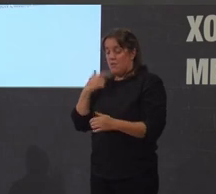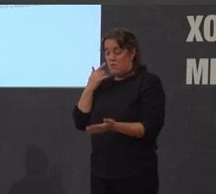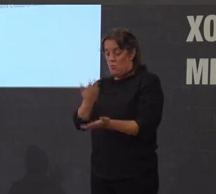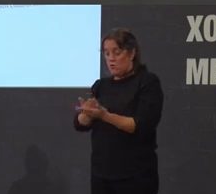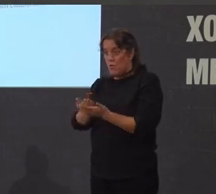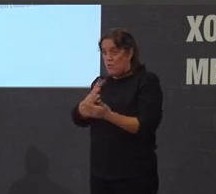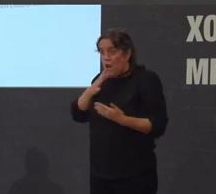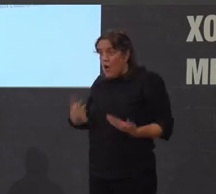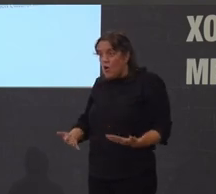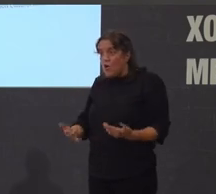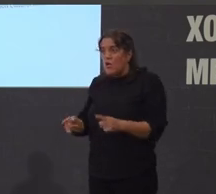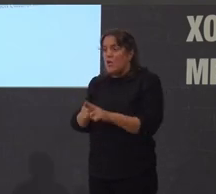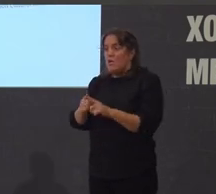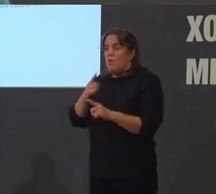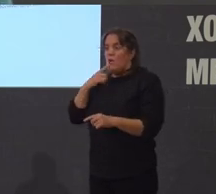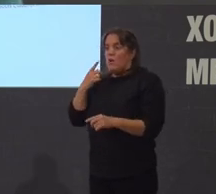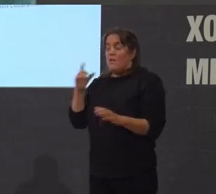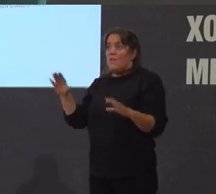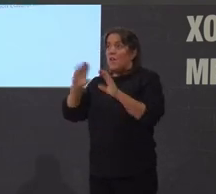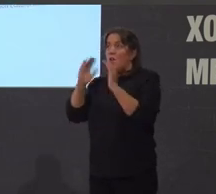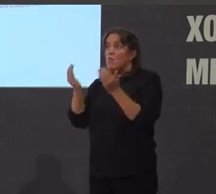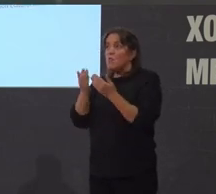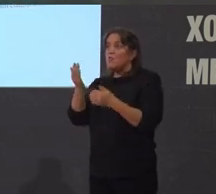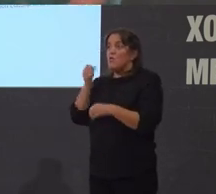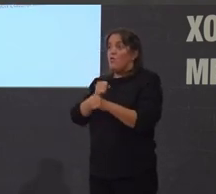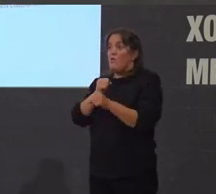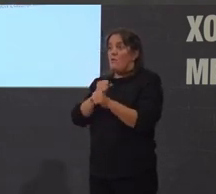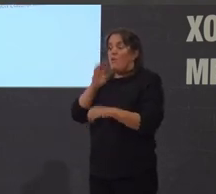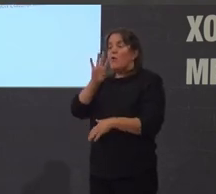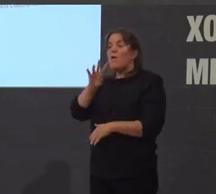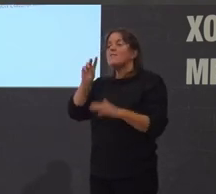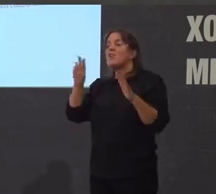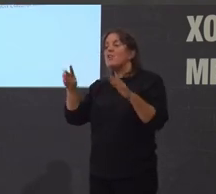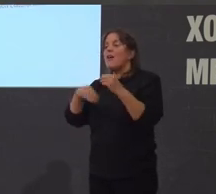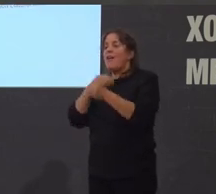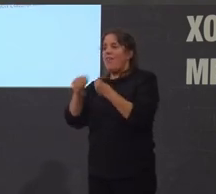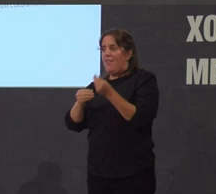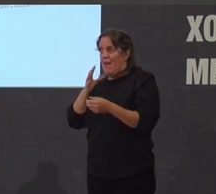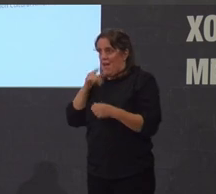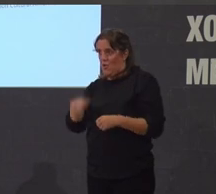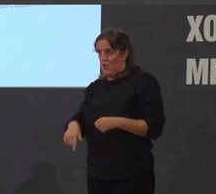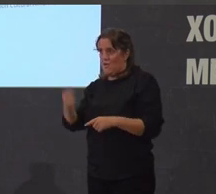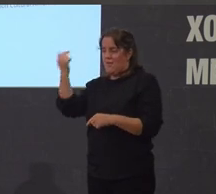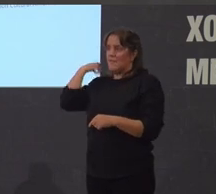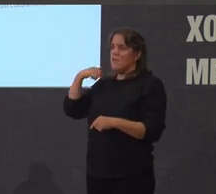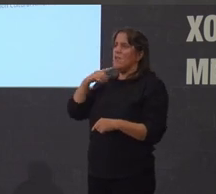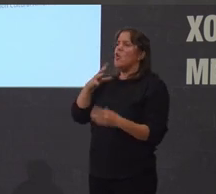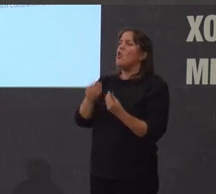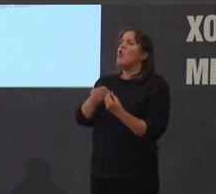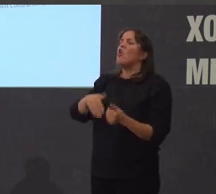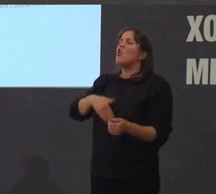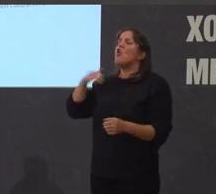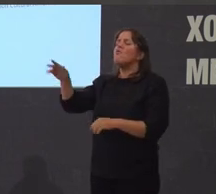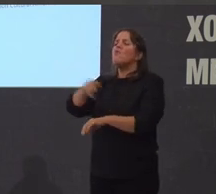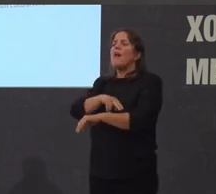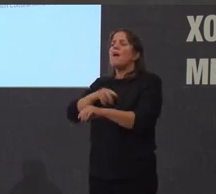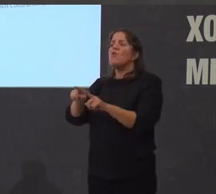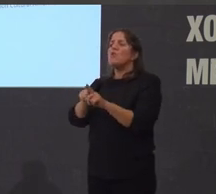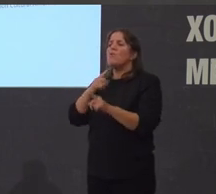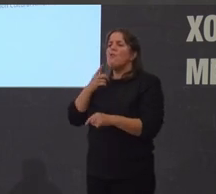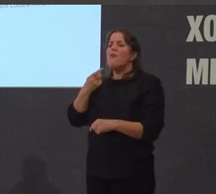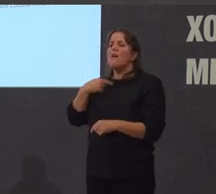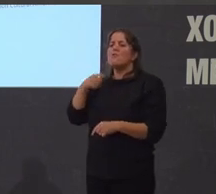ahora el mundo obrero 948 sea fácil y eficiente voy es leer con franco no caerán los verdaderos